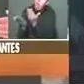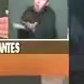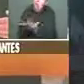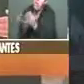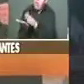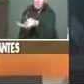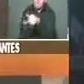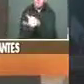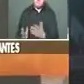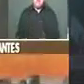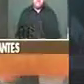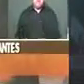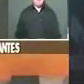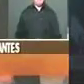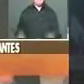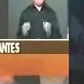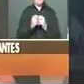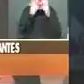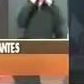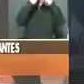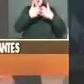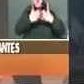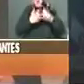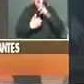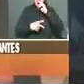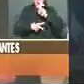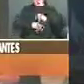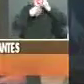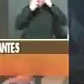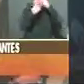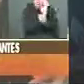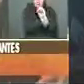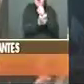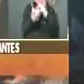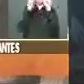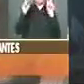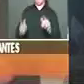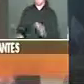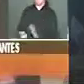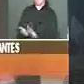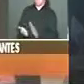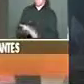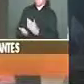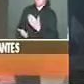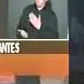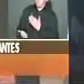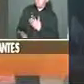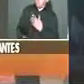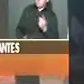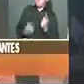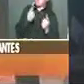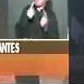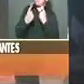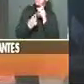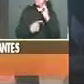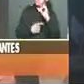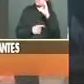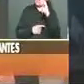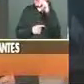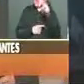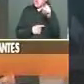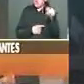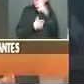de la liberación del empresario Cabrales, el gobierno anunció con bombos y platillos los diálogos con el